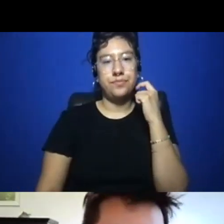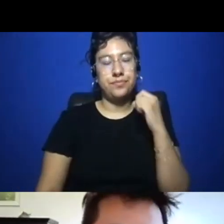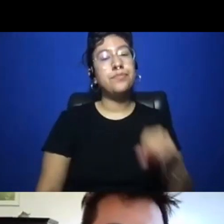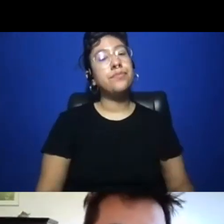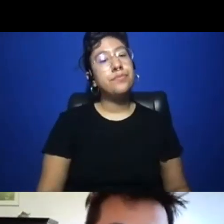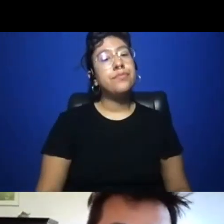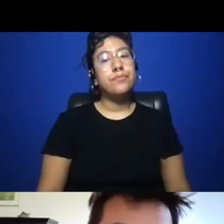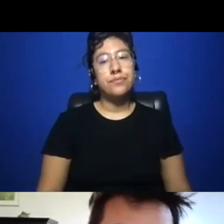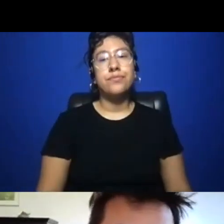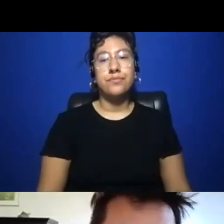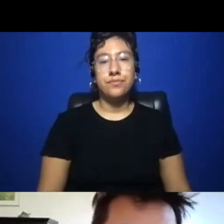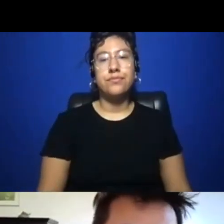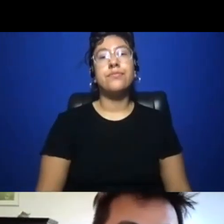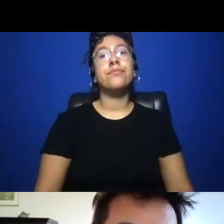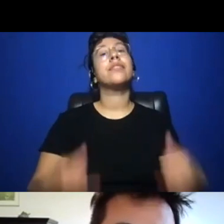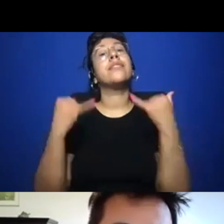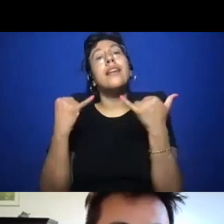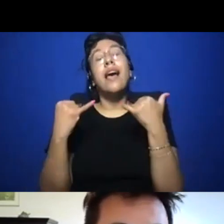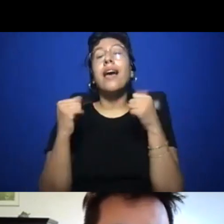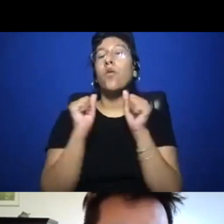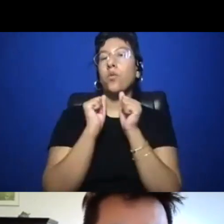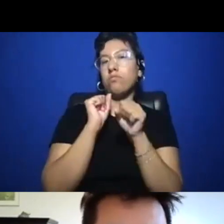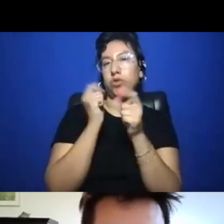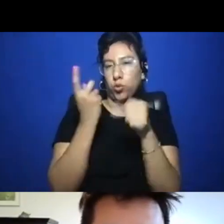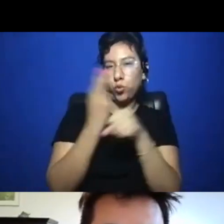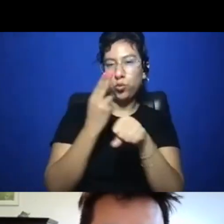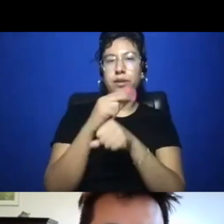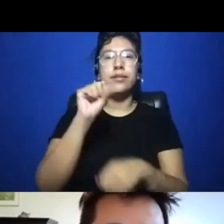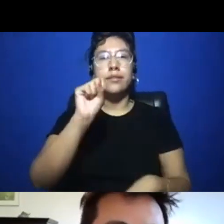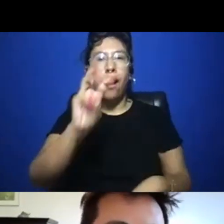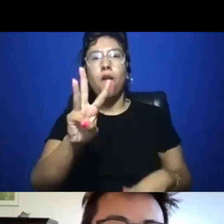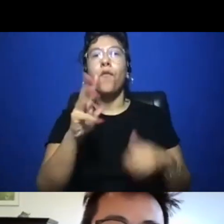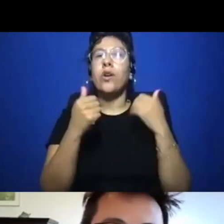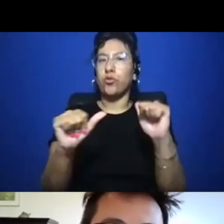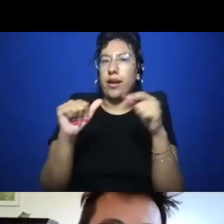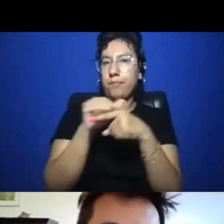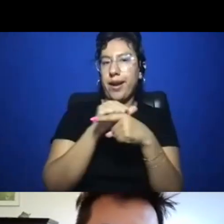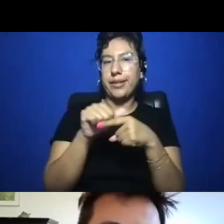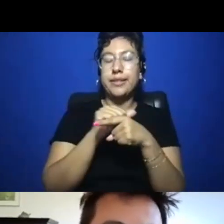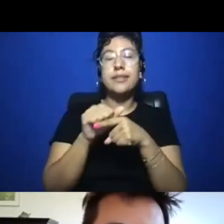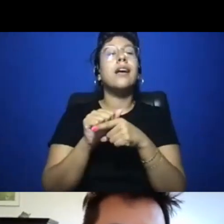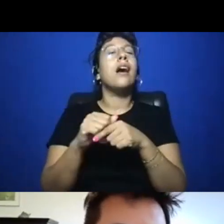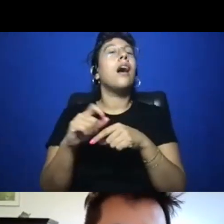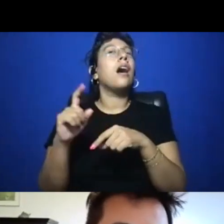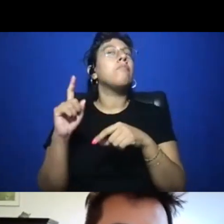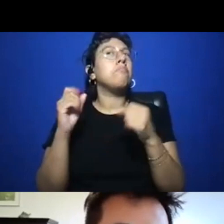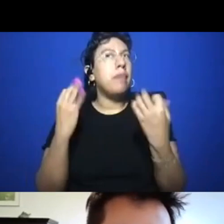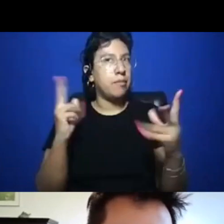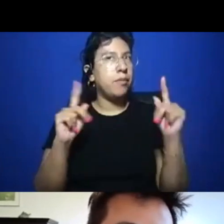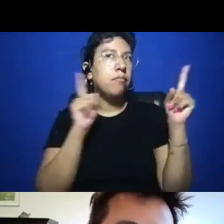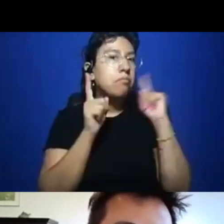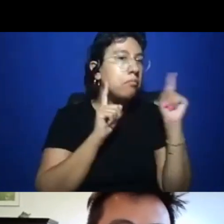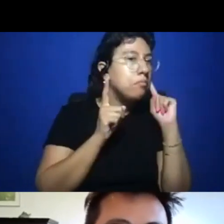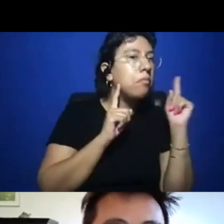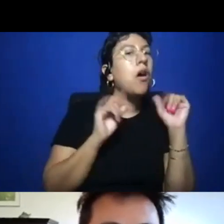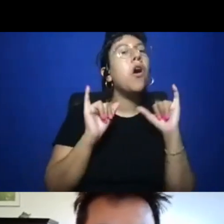hoy vamos a tener la oportunidad de trabajar con un poco de software y poner estas cosas en práctica. Escucho de las